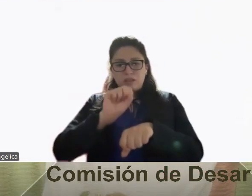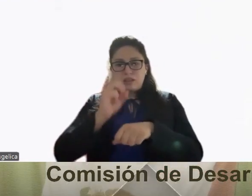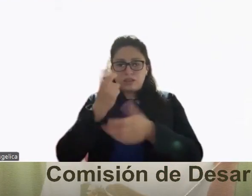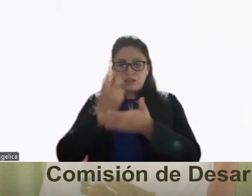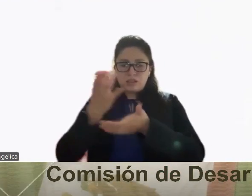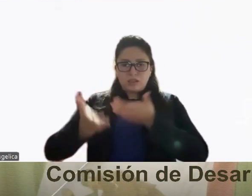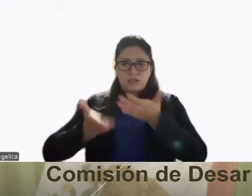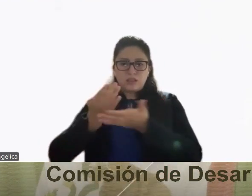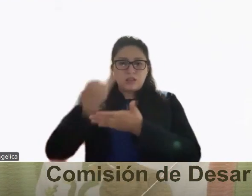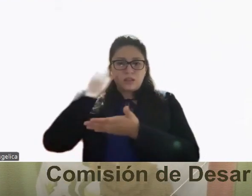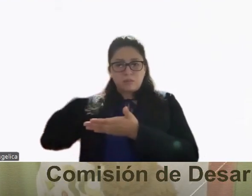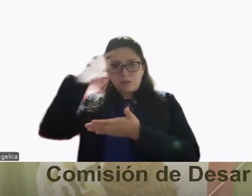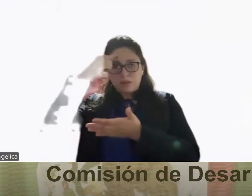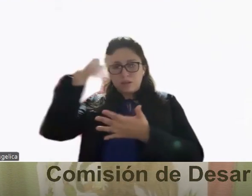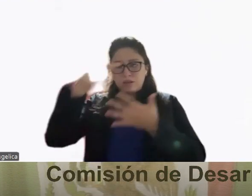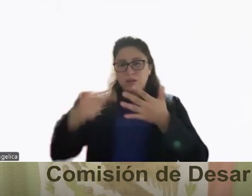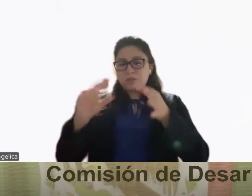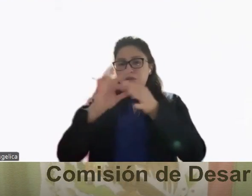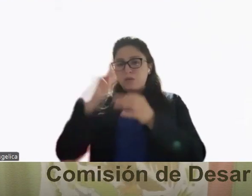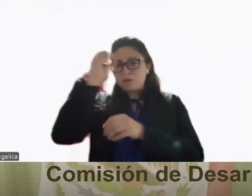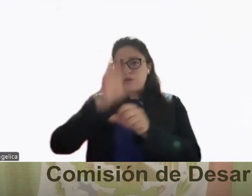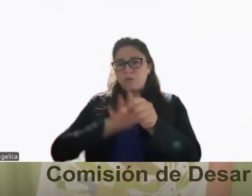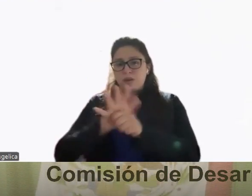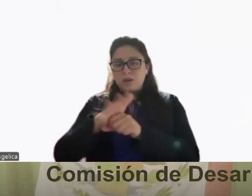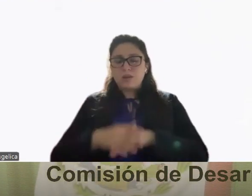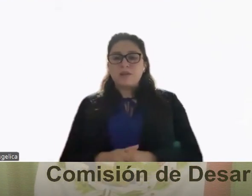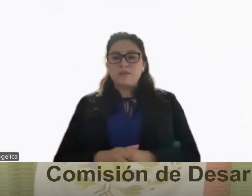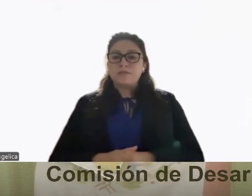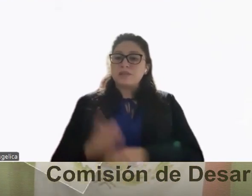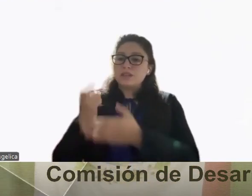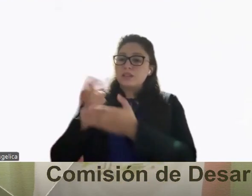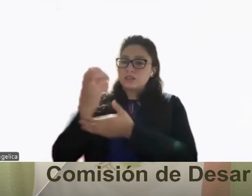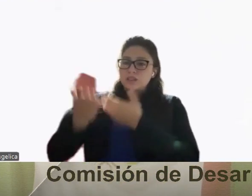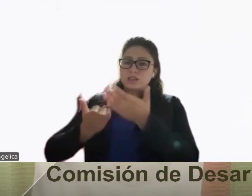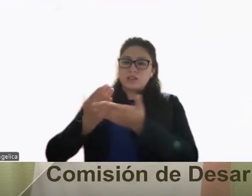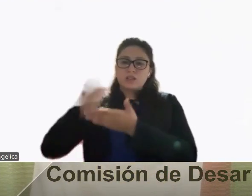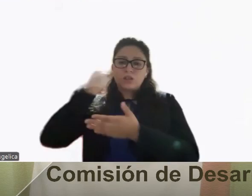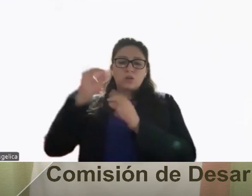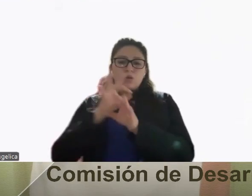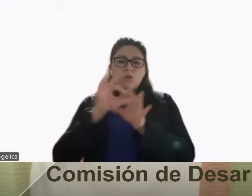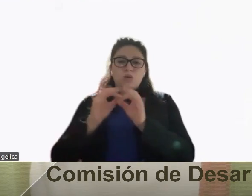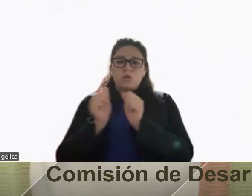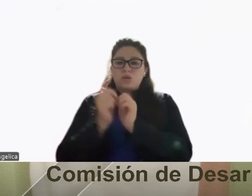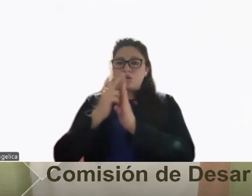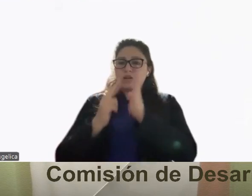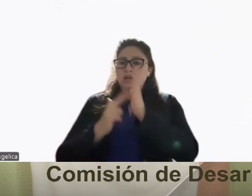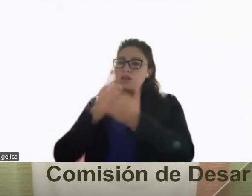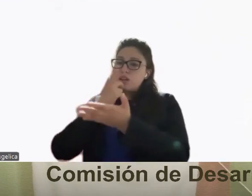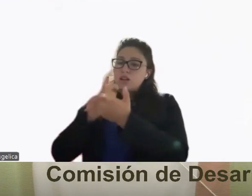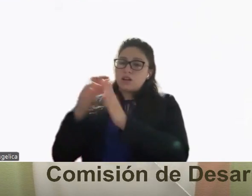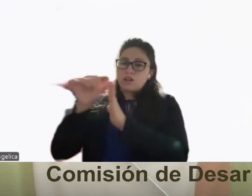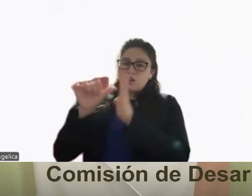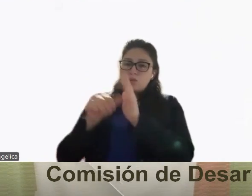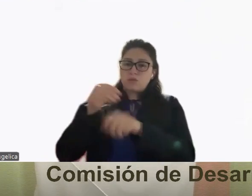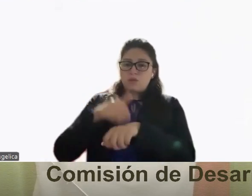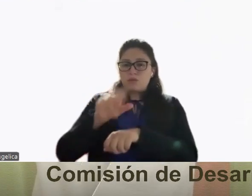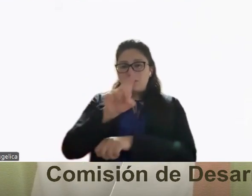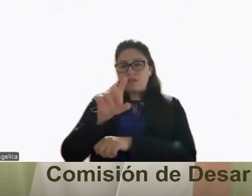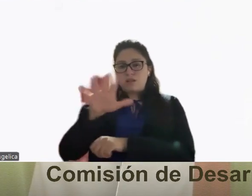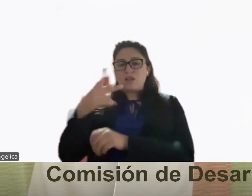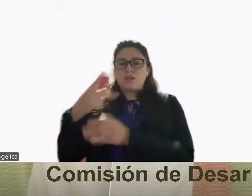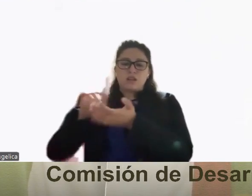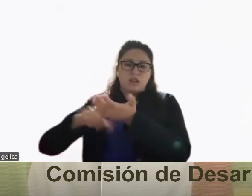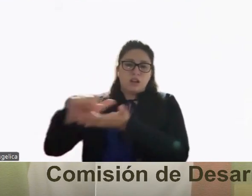planteada en atención a las siguientes consideraciones. La iniciativa da cumplimiento a los requisitos establecidos por el artículo 35 de la Ley de